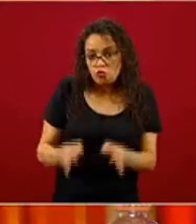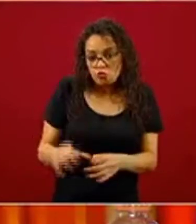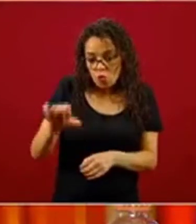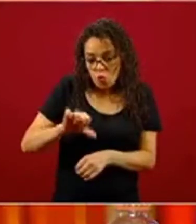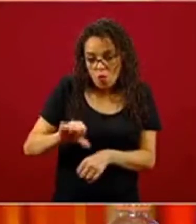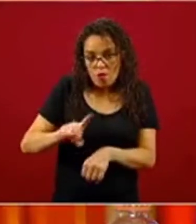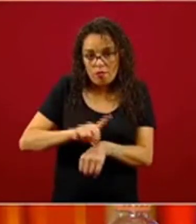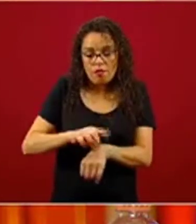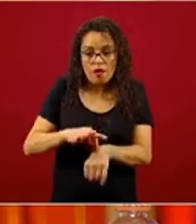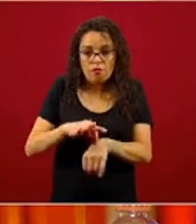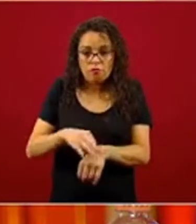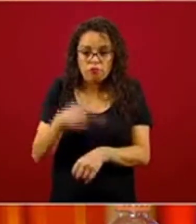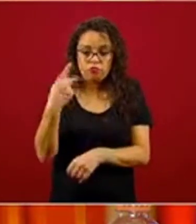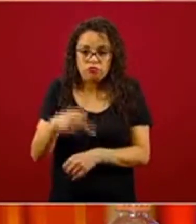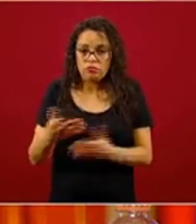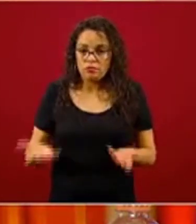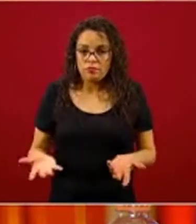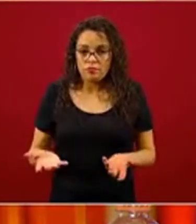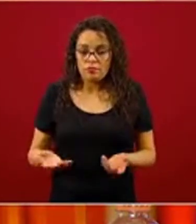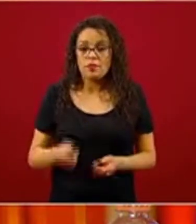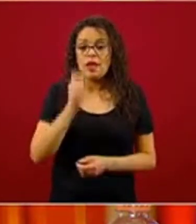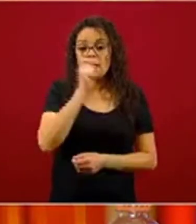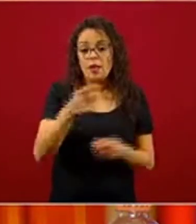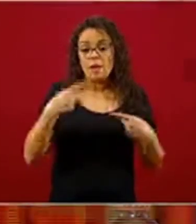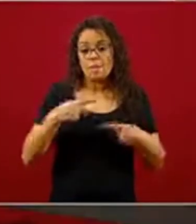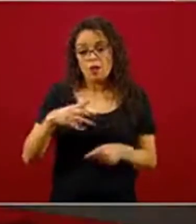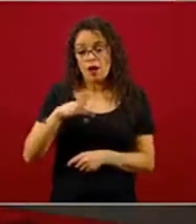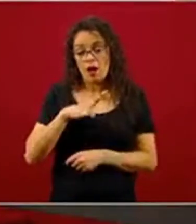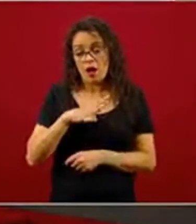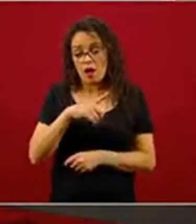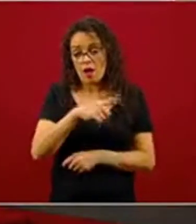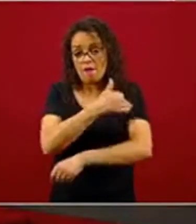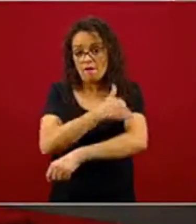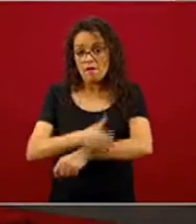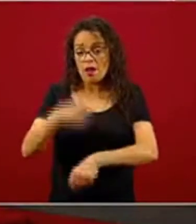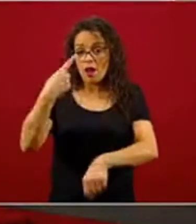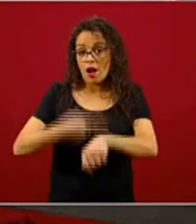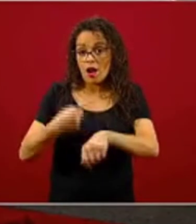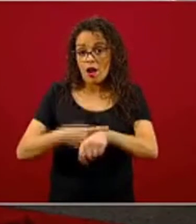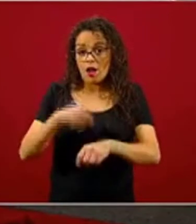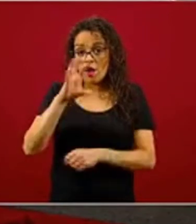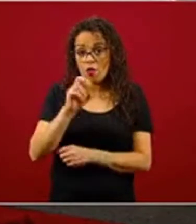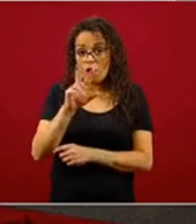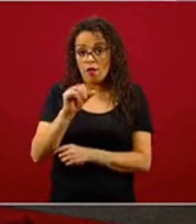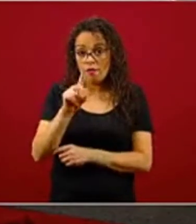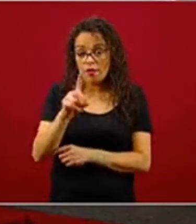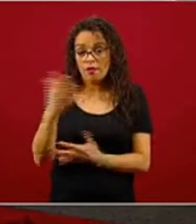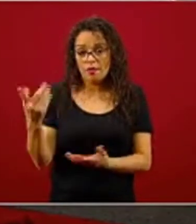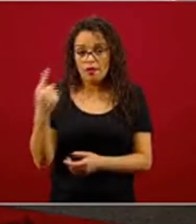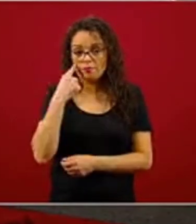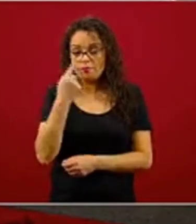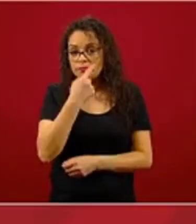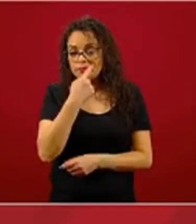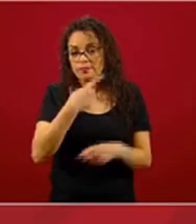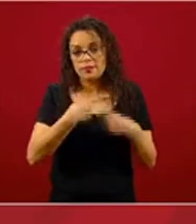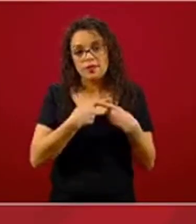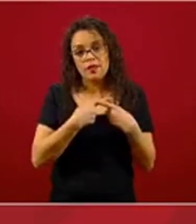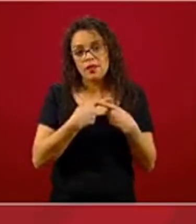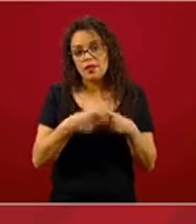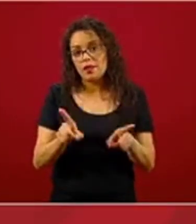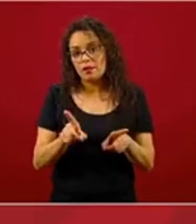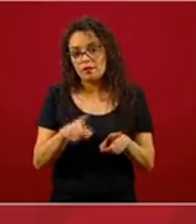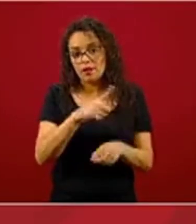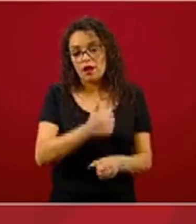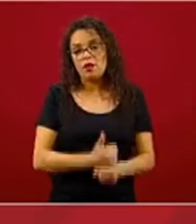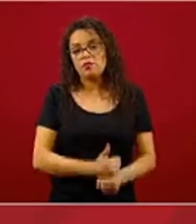por COVID, es completamente comprensible que su enfoque sea en el tema del sufrimiento